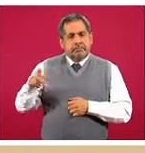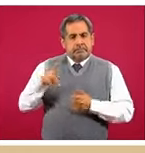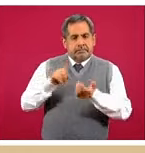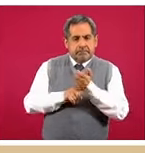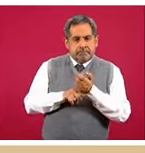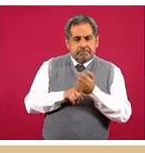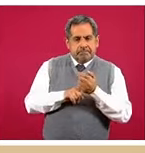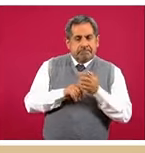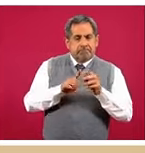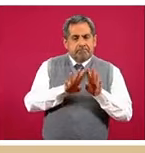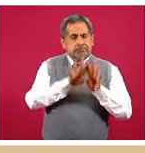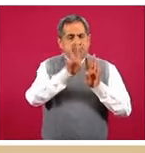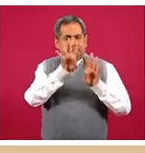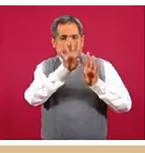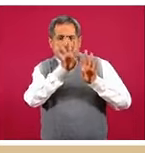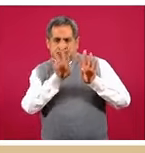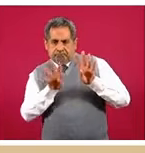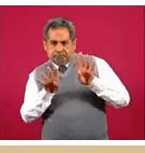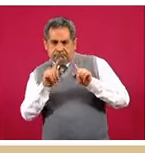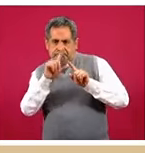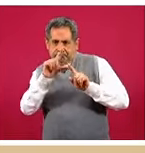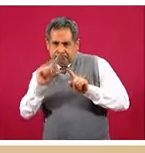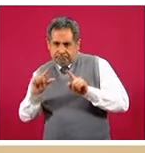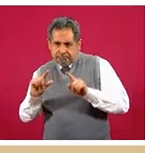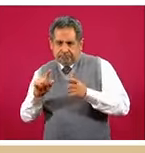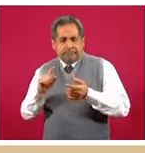su pendiente, ¿sí? Menos